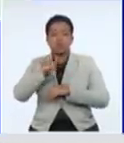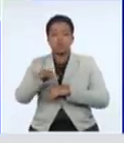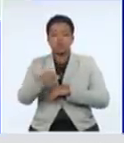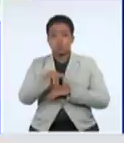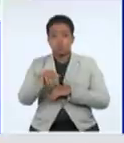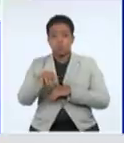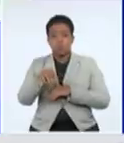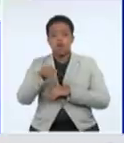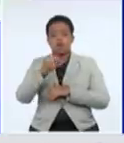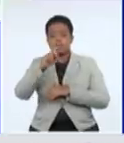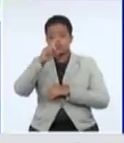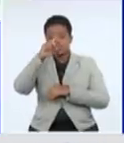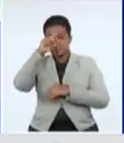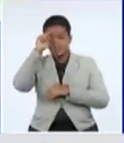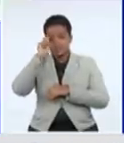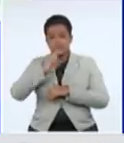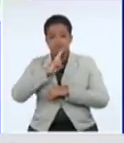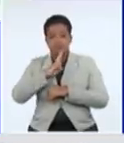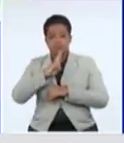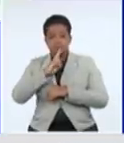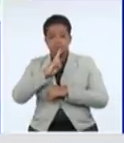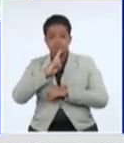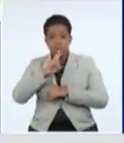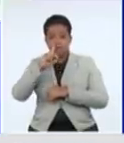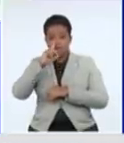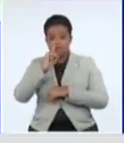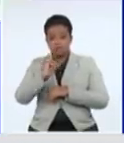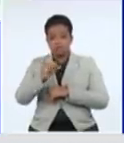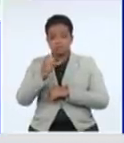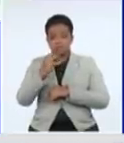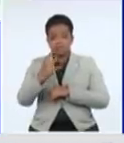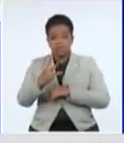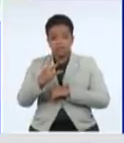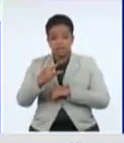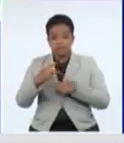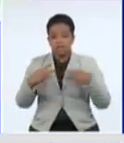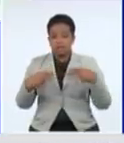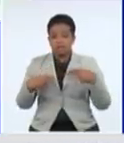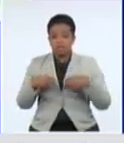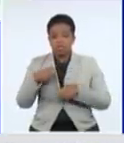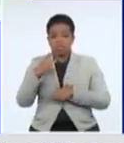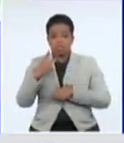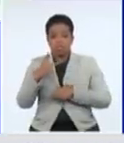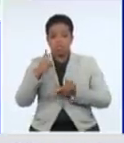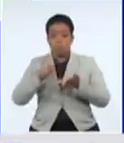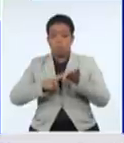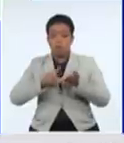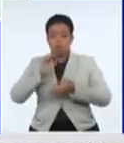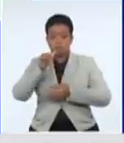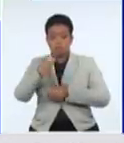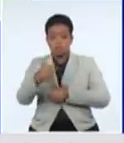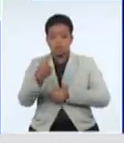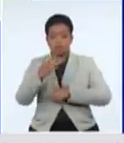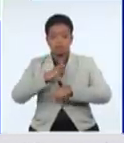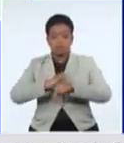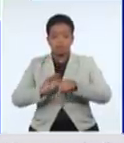Camajuaní 3, Caibarien 2 y Placetas solo reporta un enfermo de COVID-19.